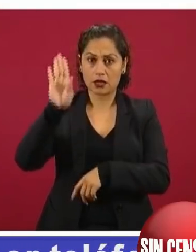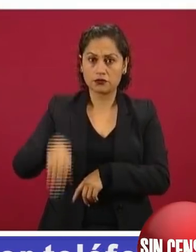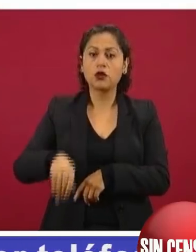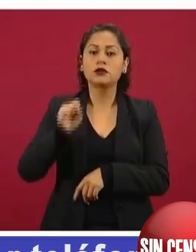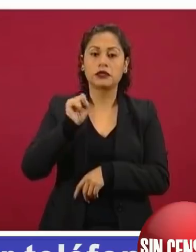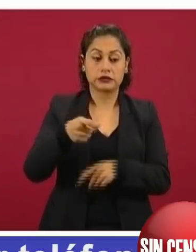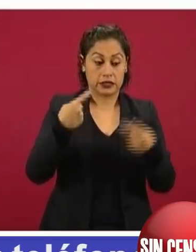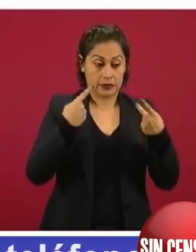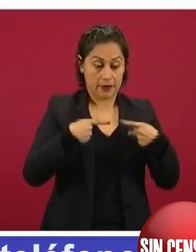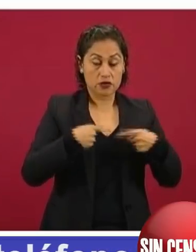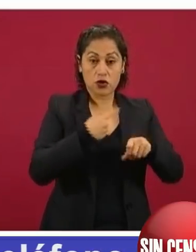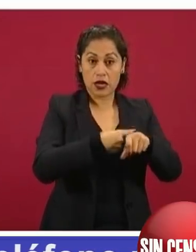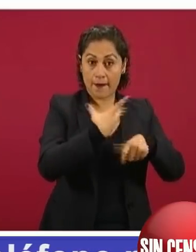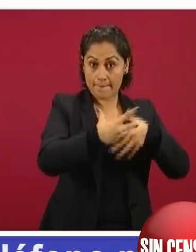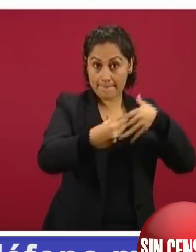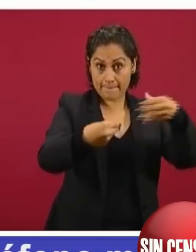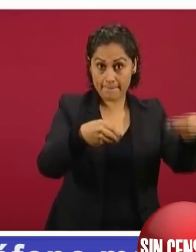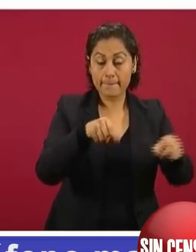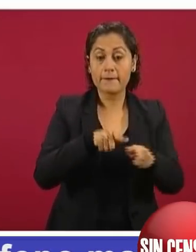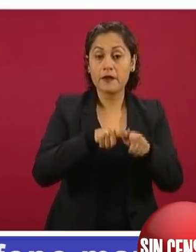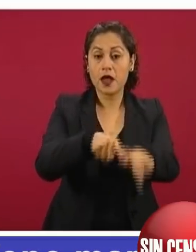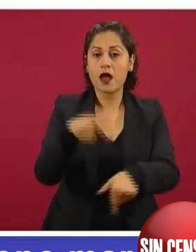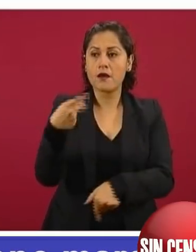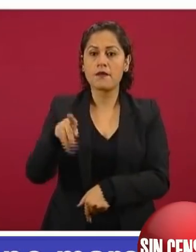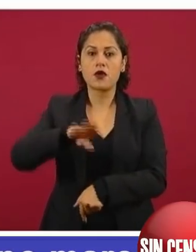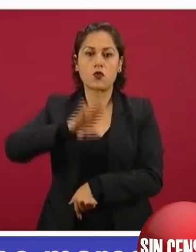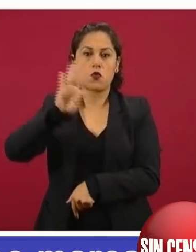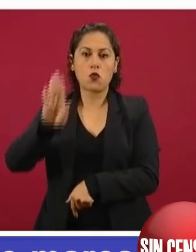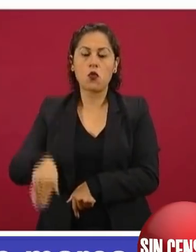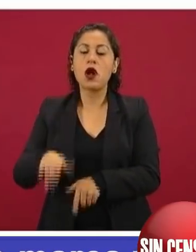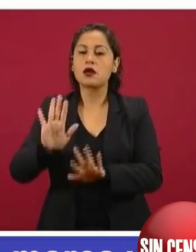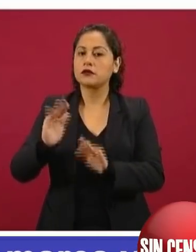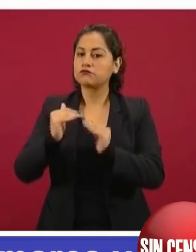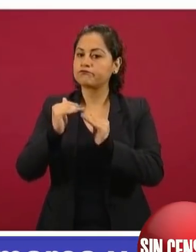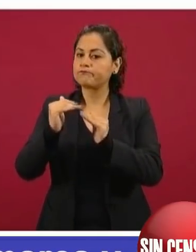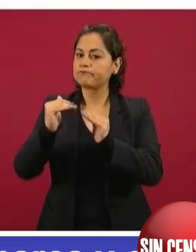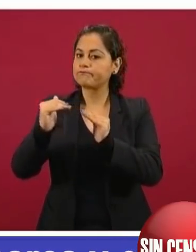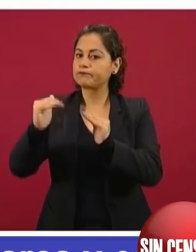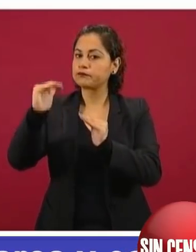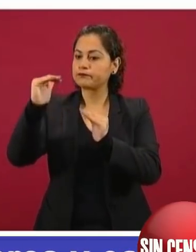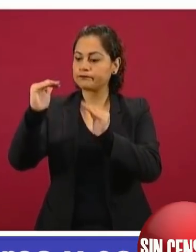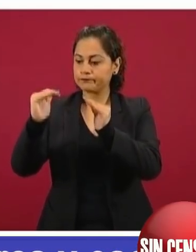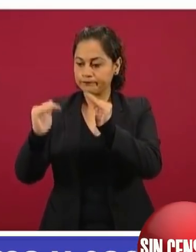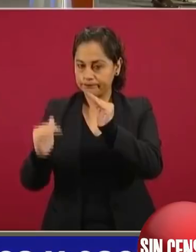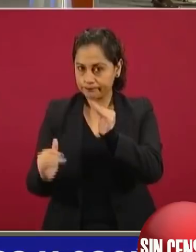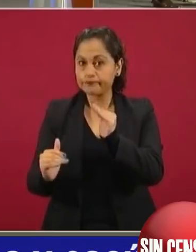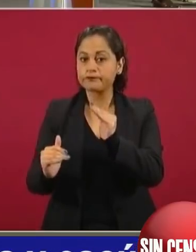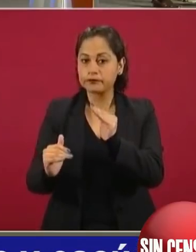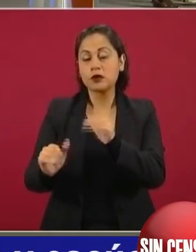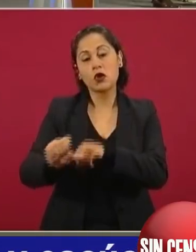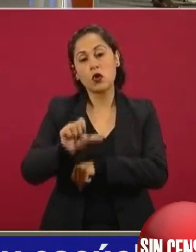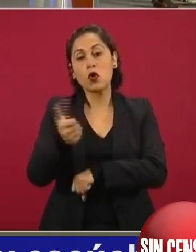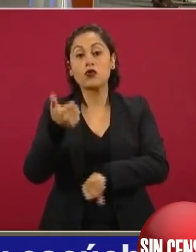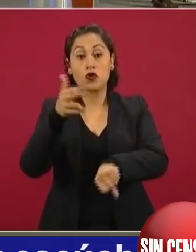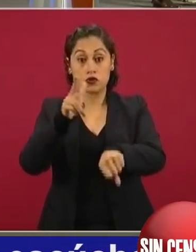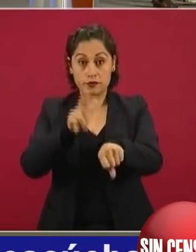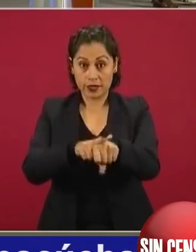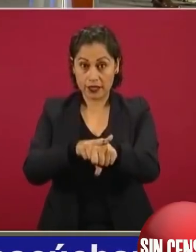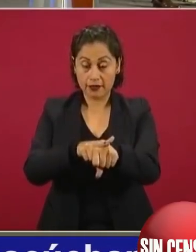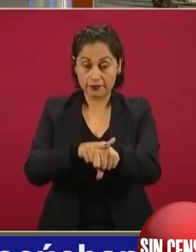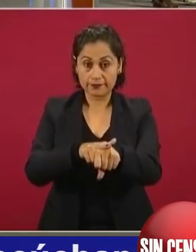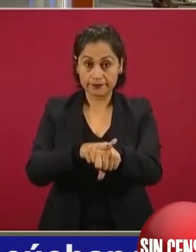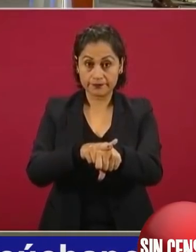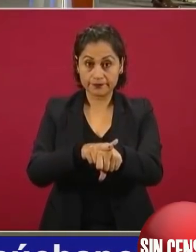casos, las defunciones se mantienen estables con tendencia a la baja. La siguiente, y en la hospitalización,